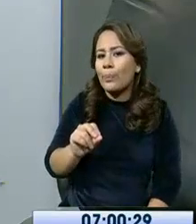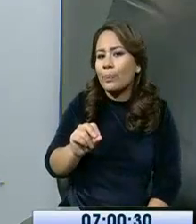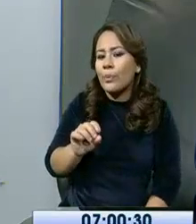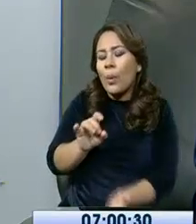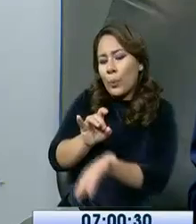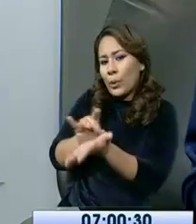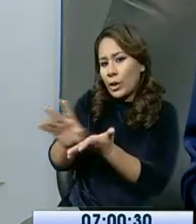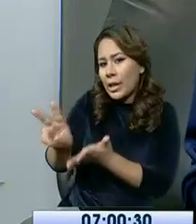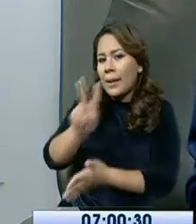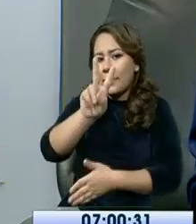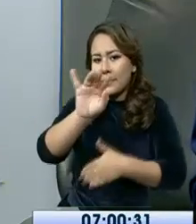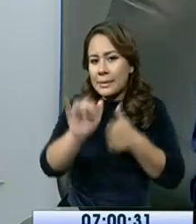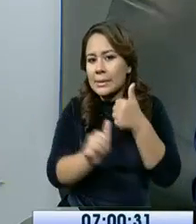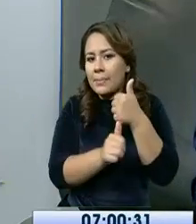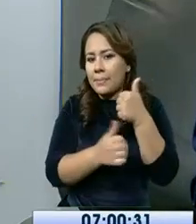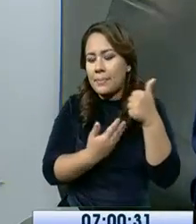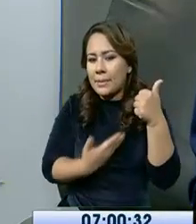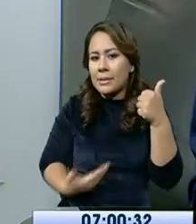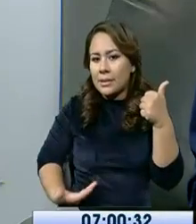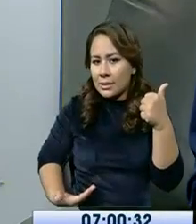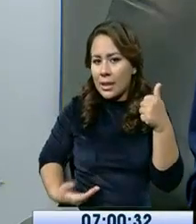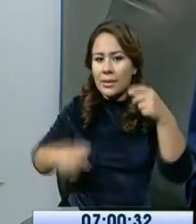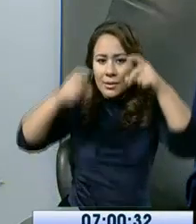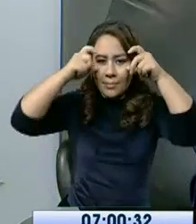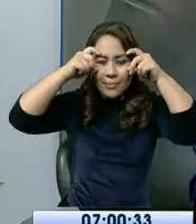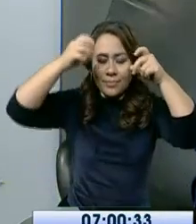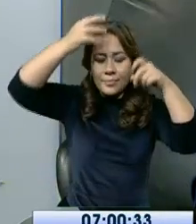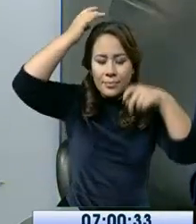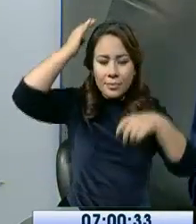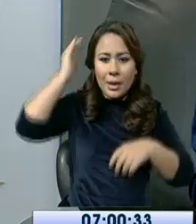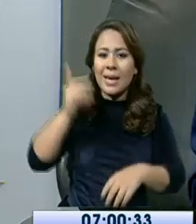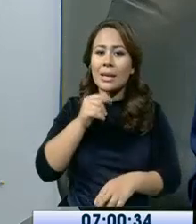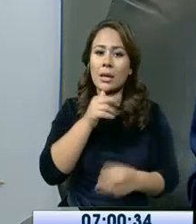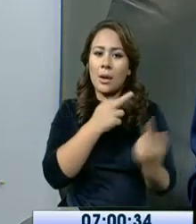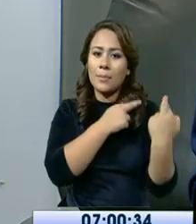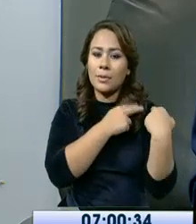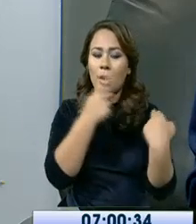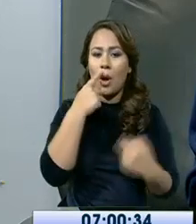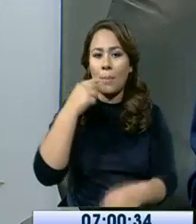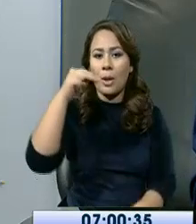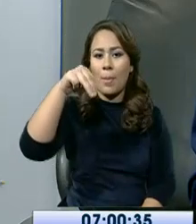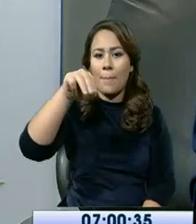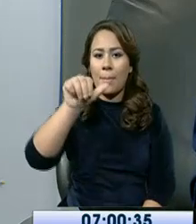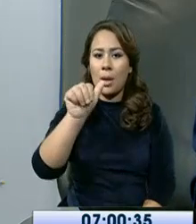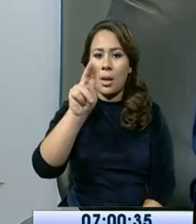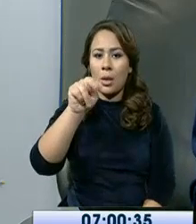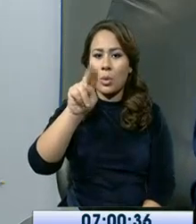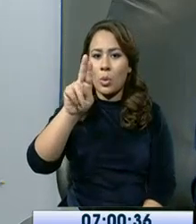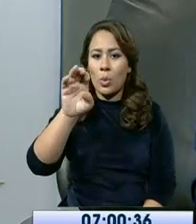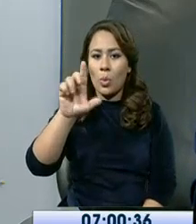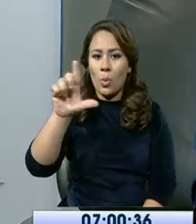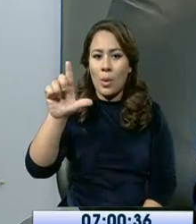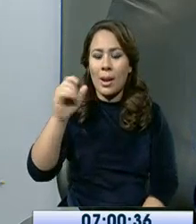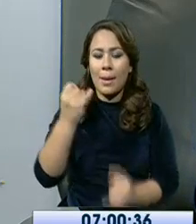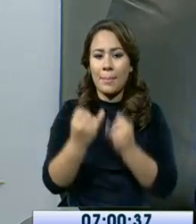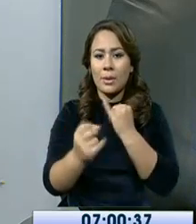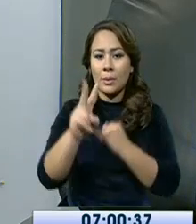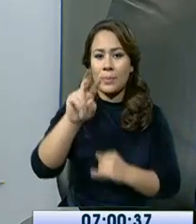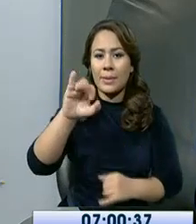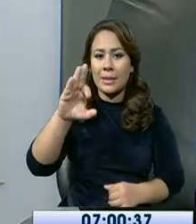Jorge Glass. El magistrado Manuel Viteri será el encargado de revisar la solicitud y tendrá 3 días para